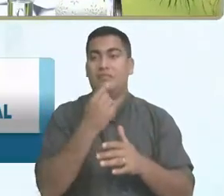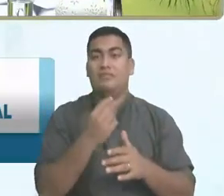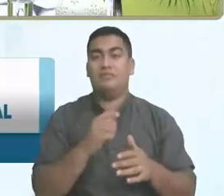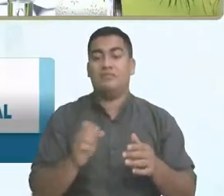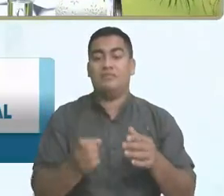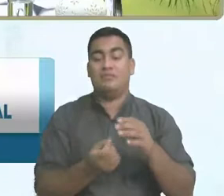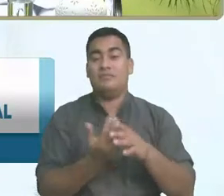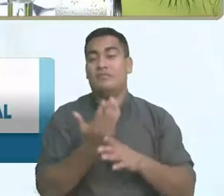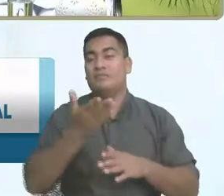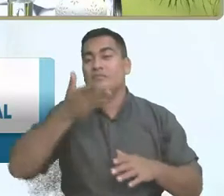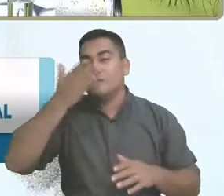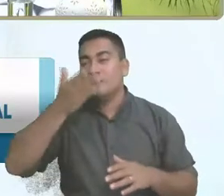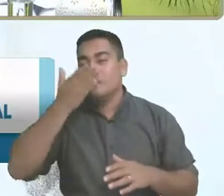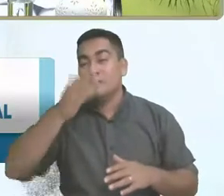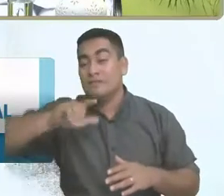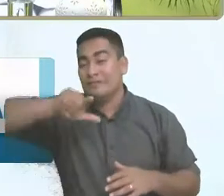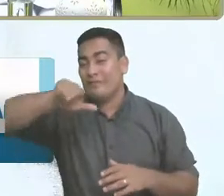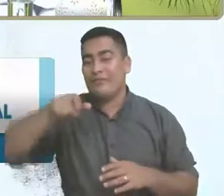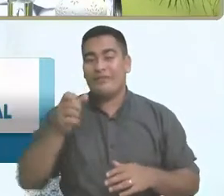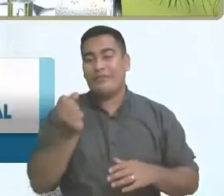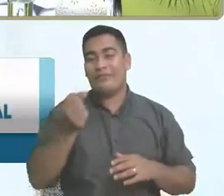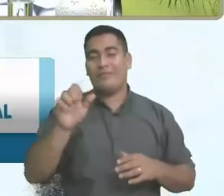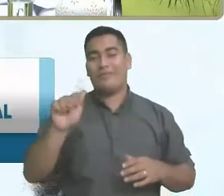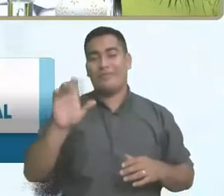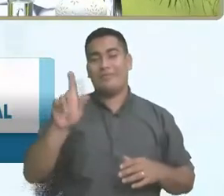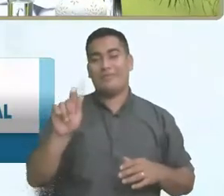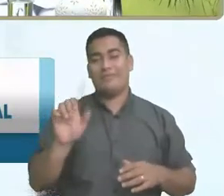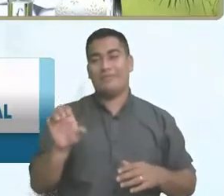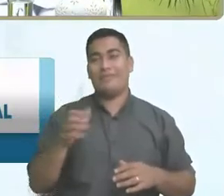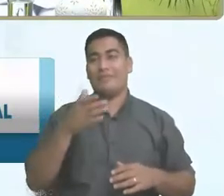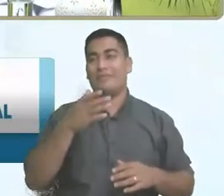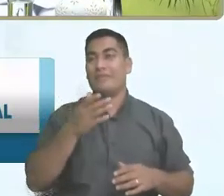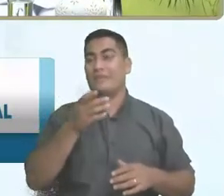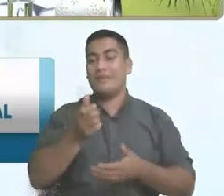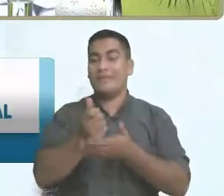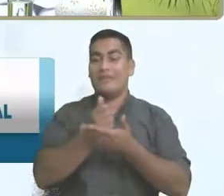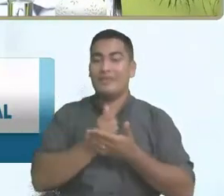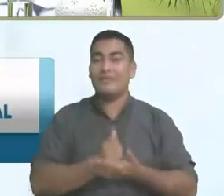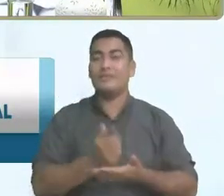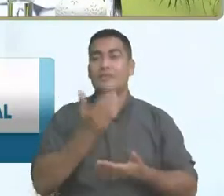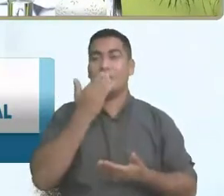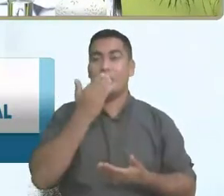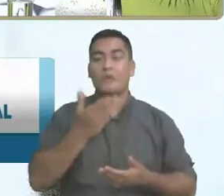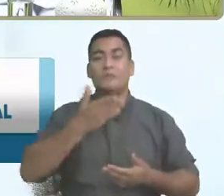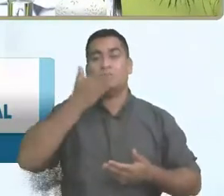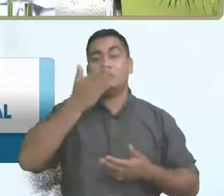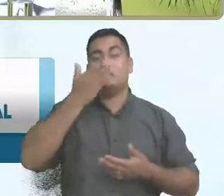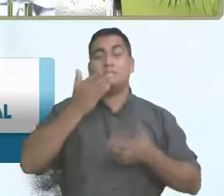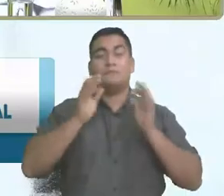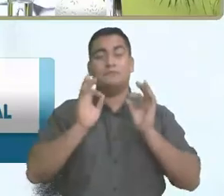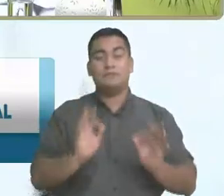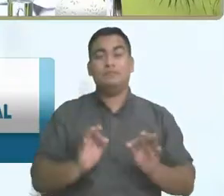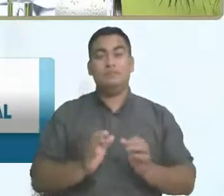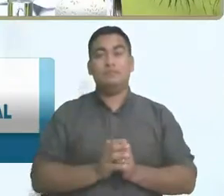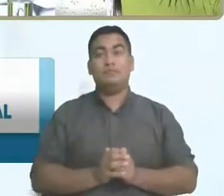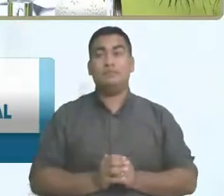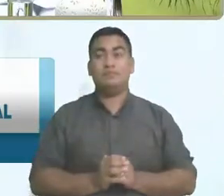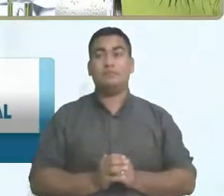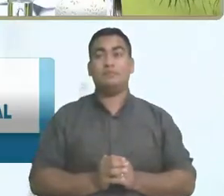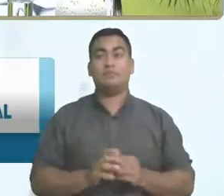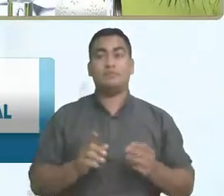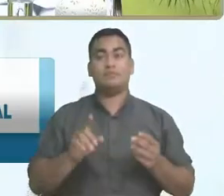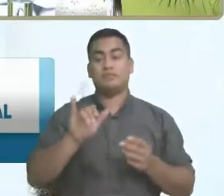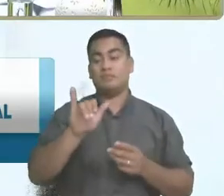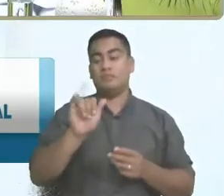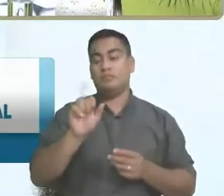de limón, muy bueno por sus alveolos, que ayuda a mejorar la parte de la respiración. El